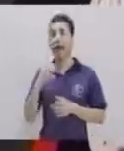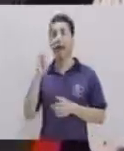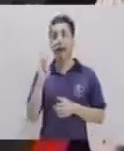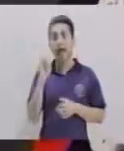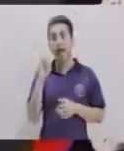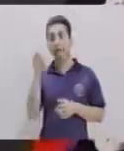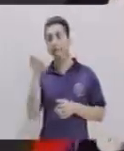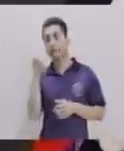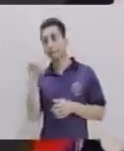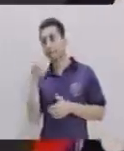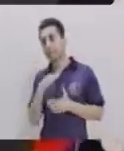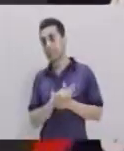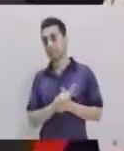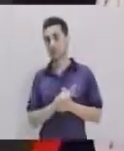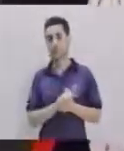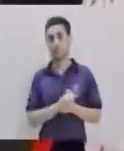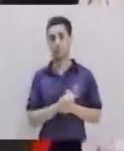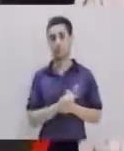E.